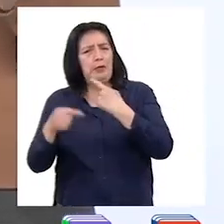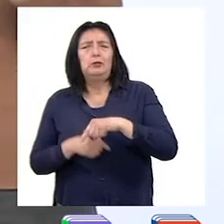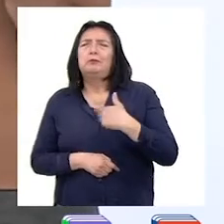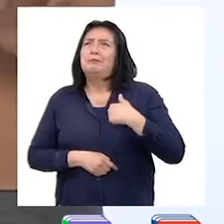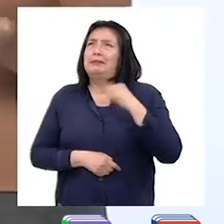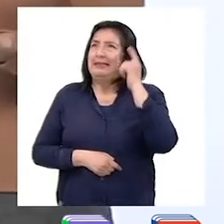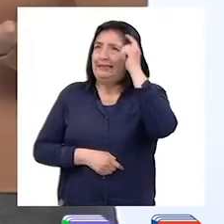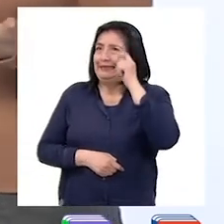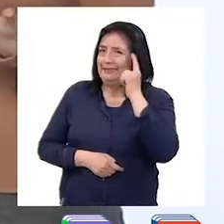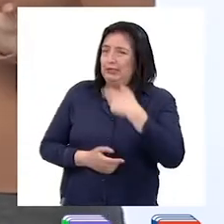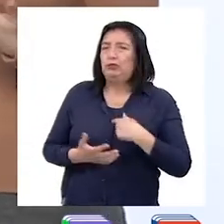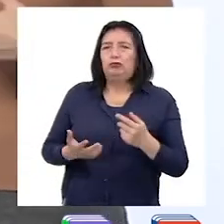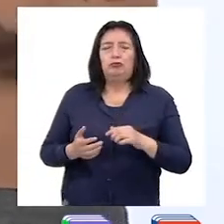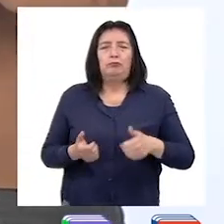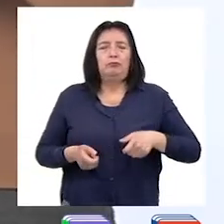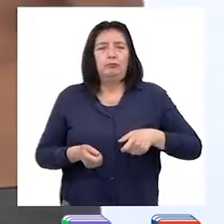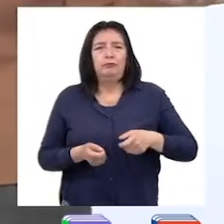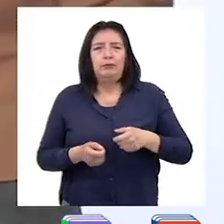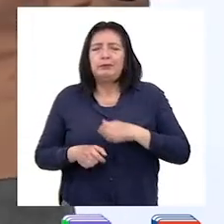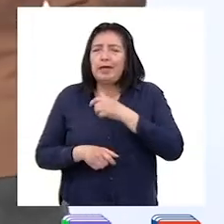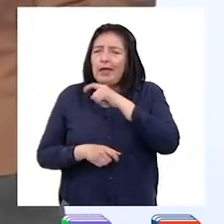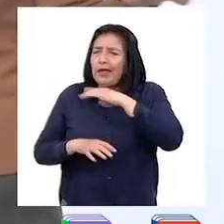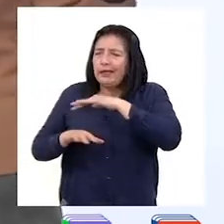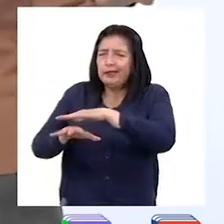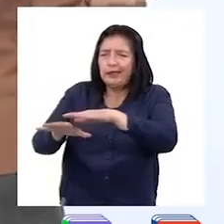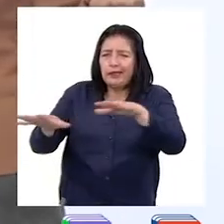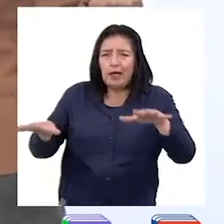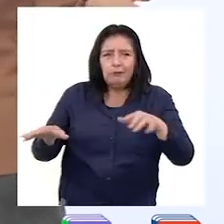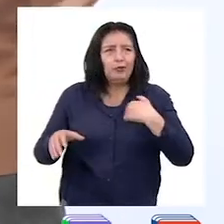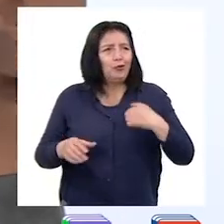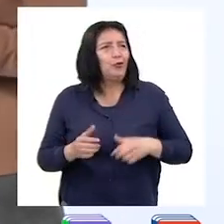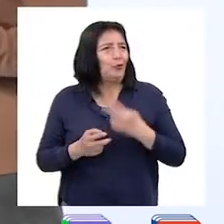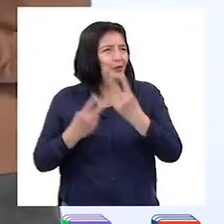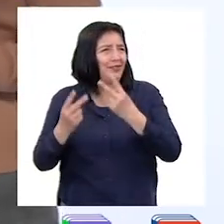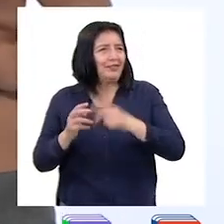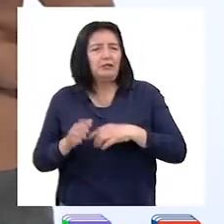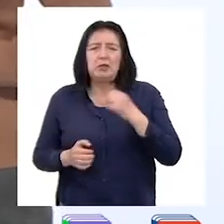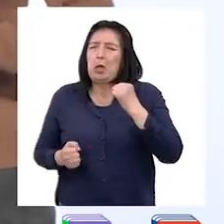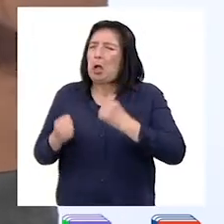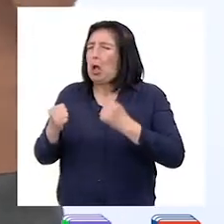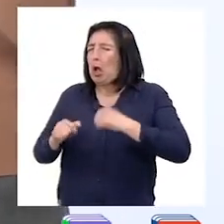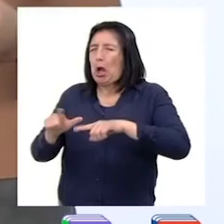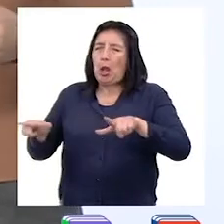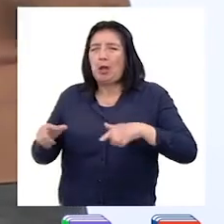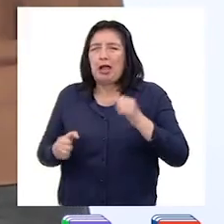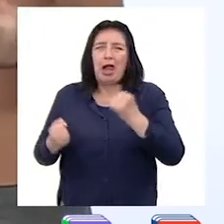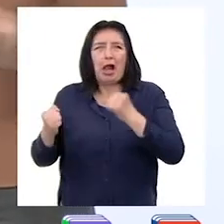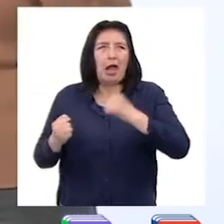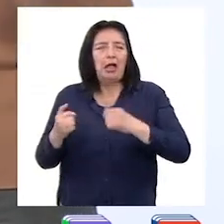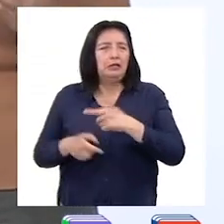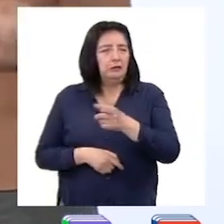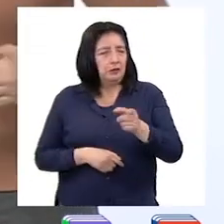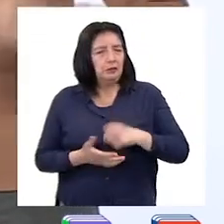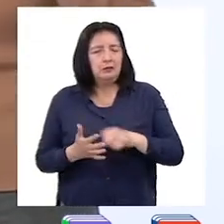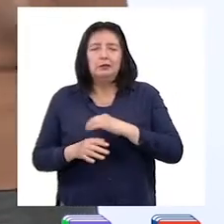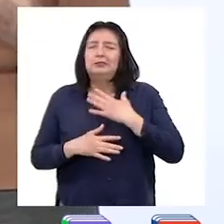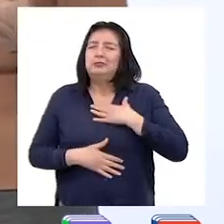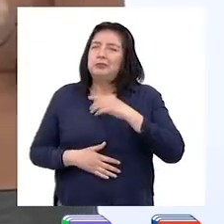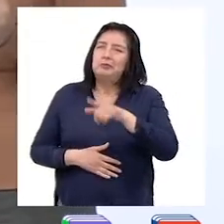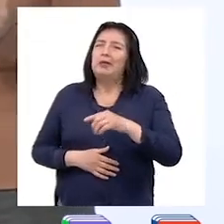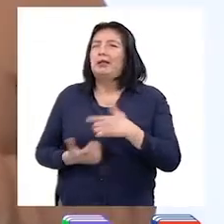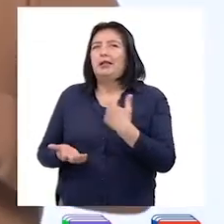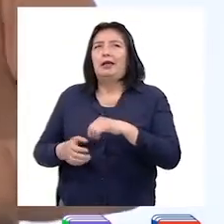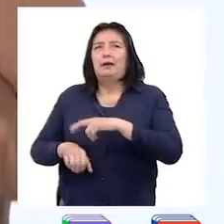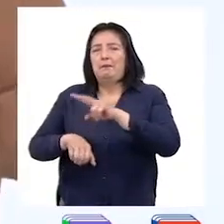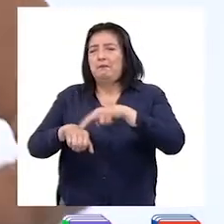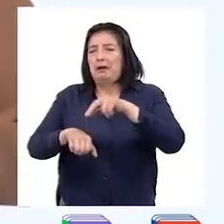el campo y de chica iba a visitarlos y había mucho espacio para correr y jugar y nos entreteníamos preparando la mejor papa a la huancaína del